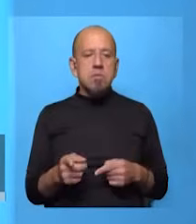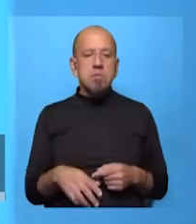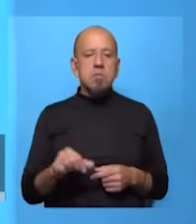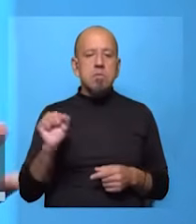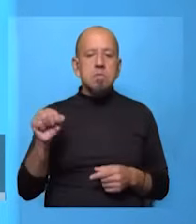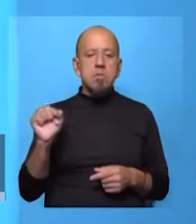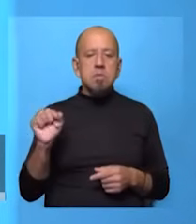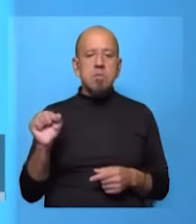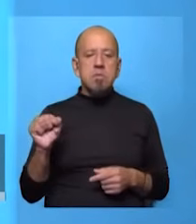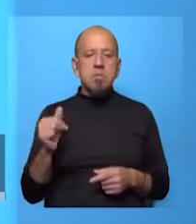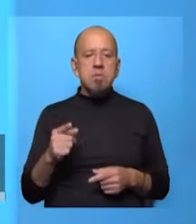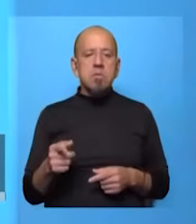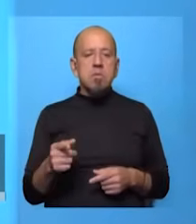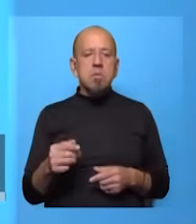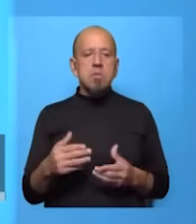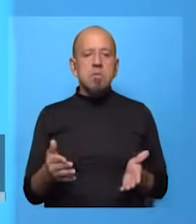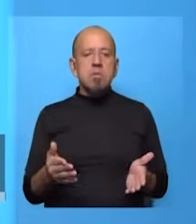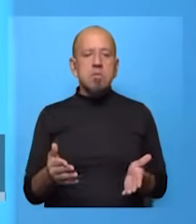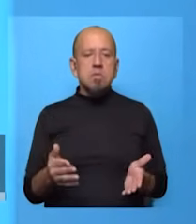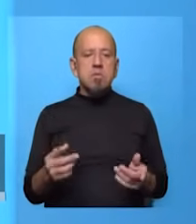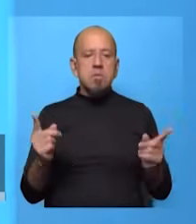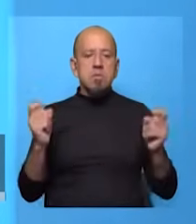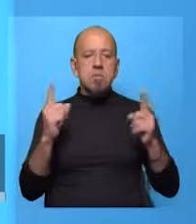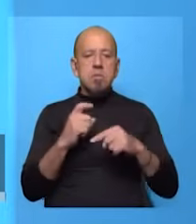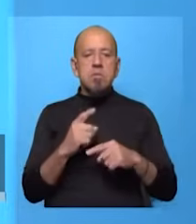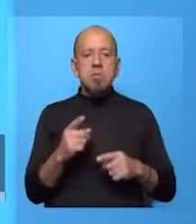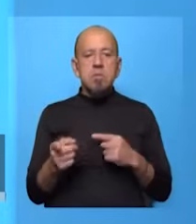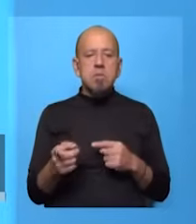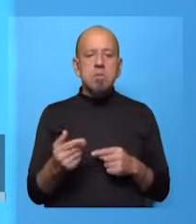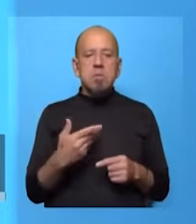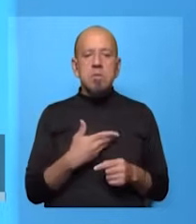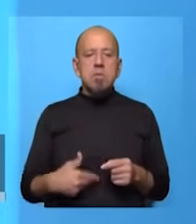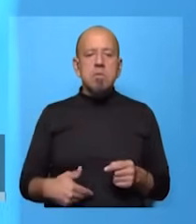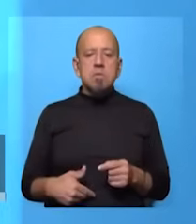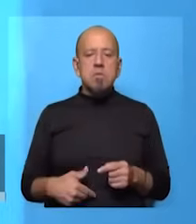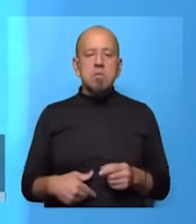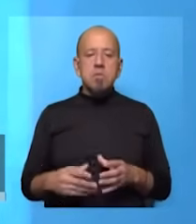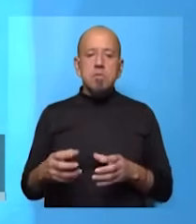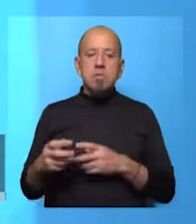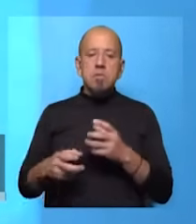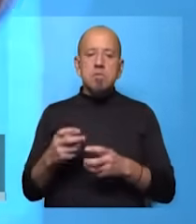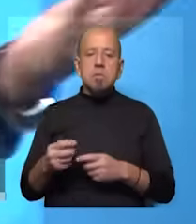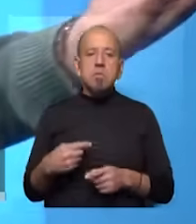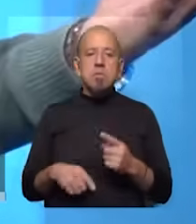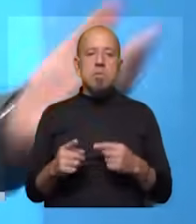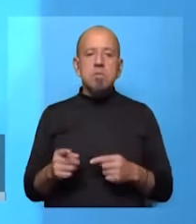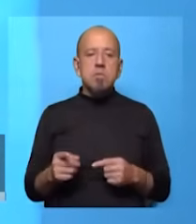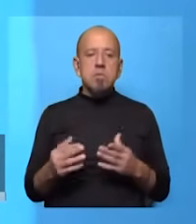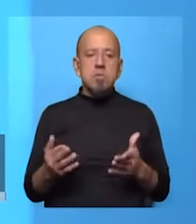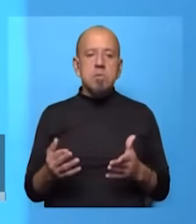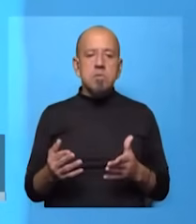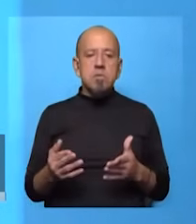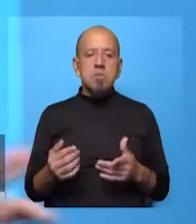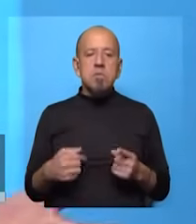demuestran que tenemos un escenario bastante difícil el gobierno y la coalición tiene un escenario bastante difícil entonces parece que no está dando los mejores